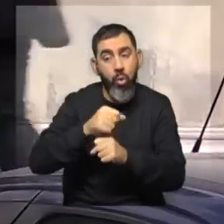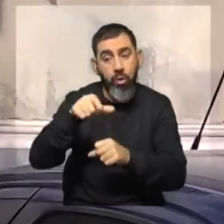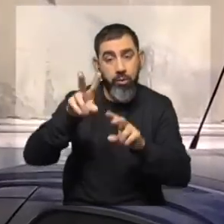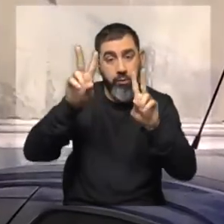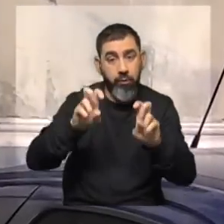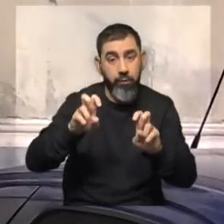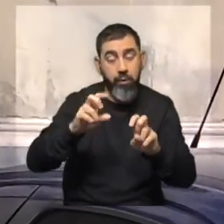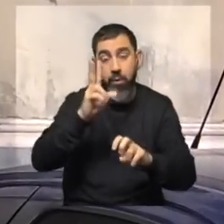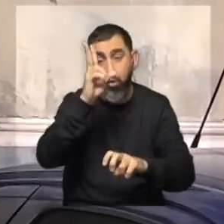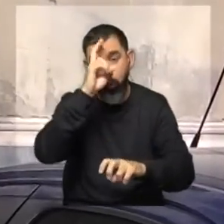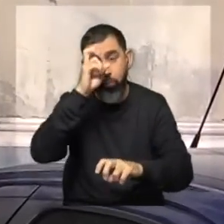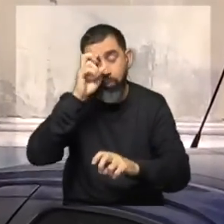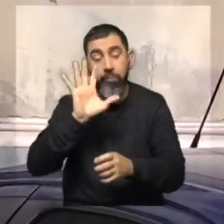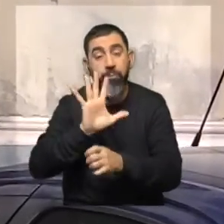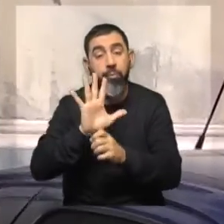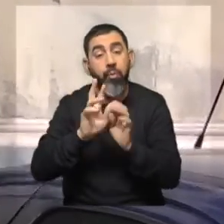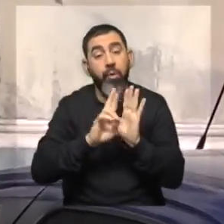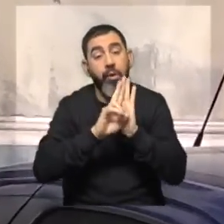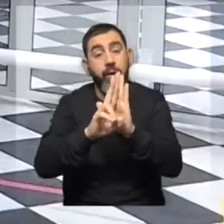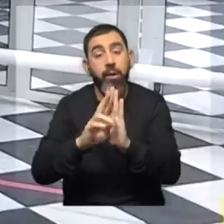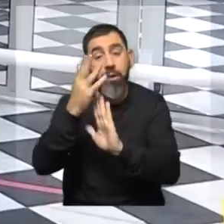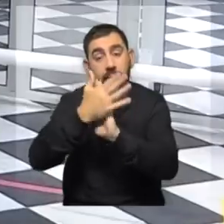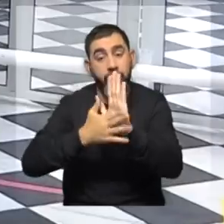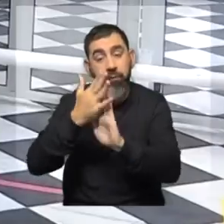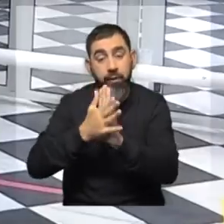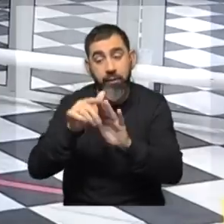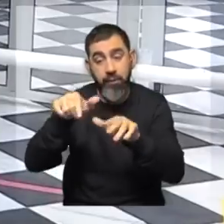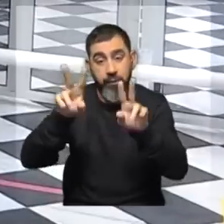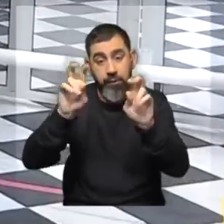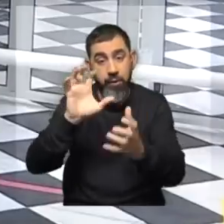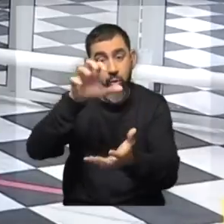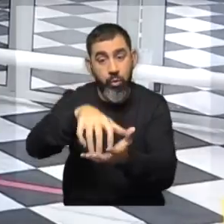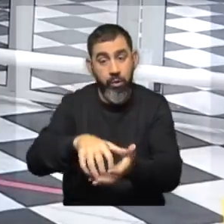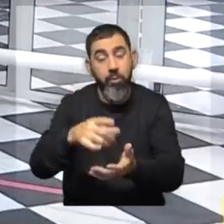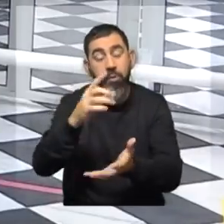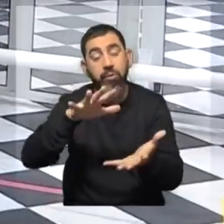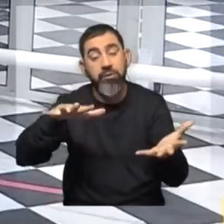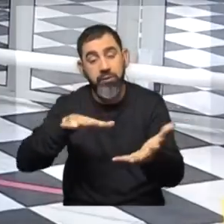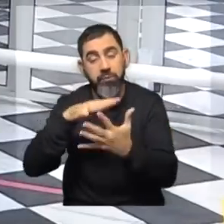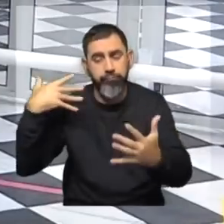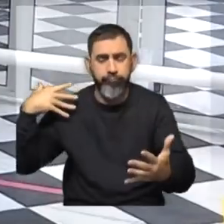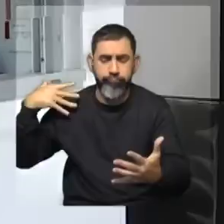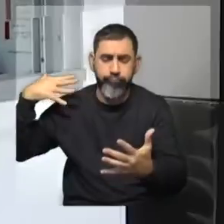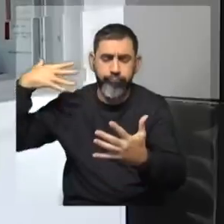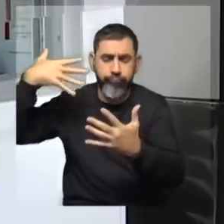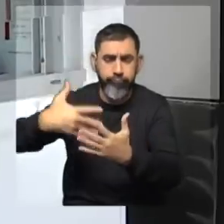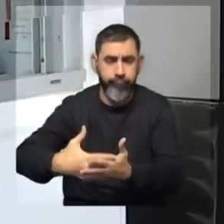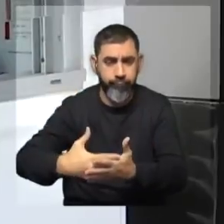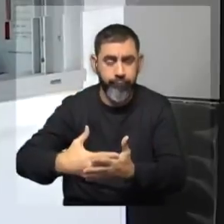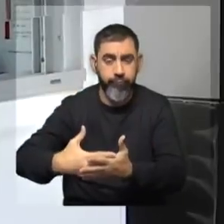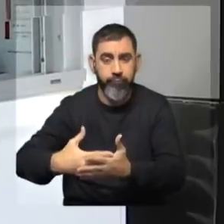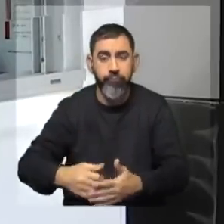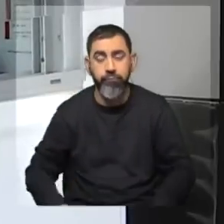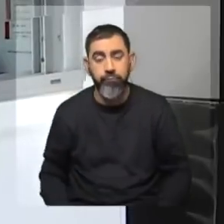que sigue siendo como un centro de referencia nacional Más allá de que esta situación se viene arrastrando hace tiempo que no